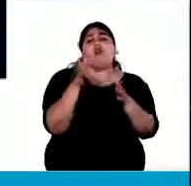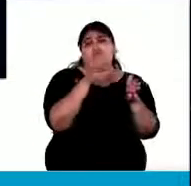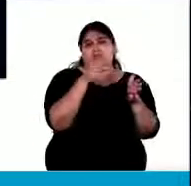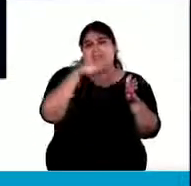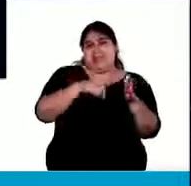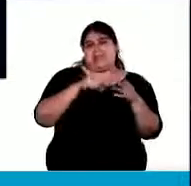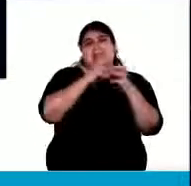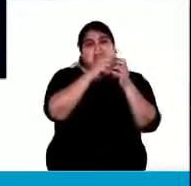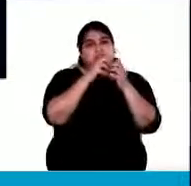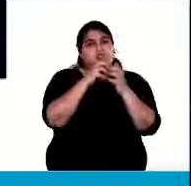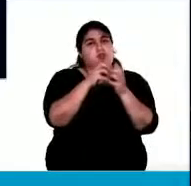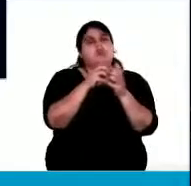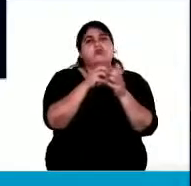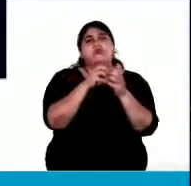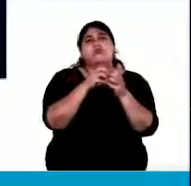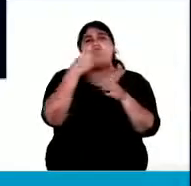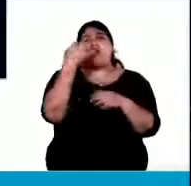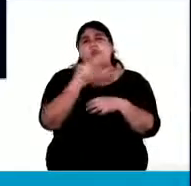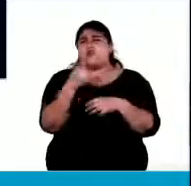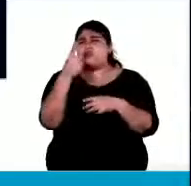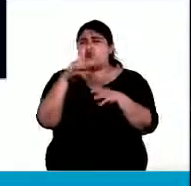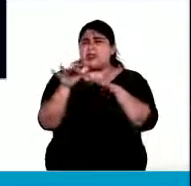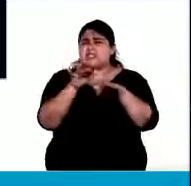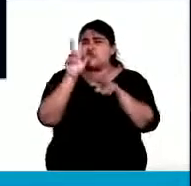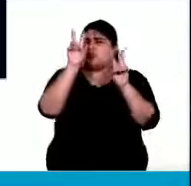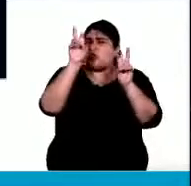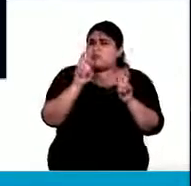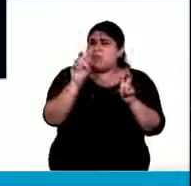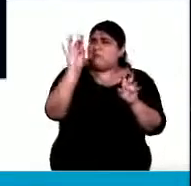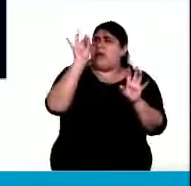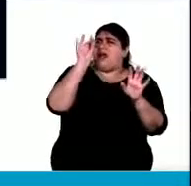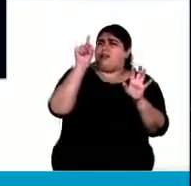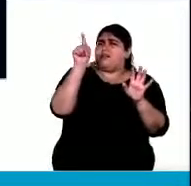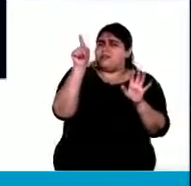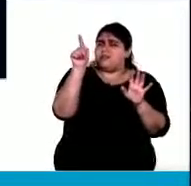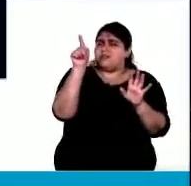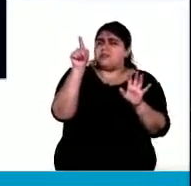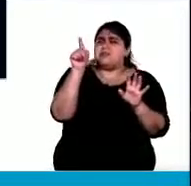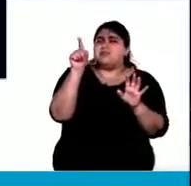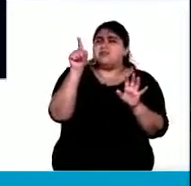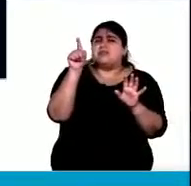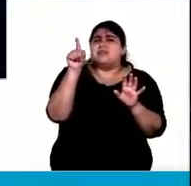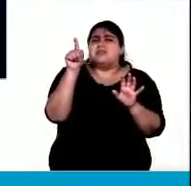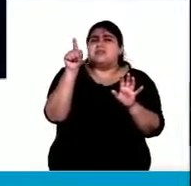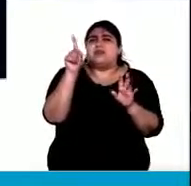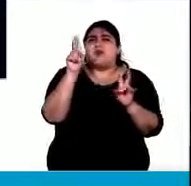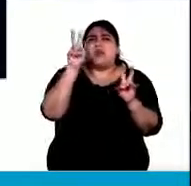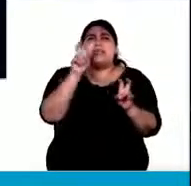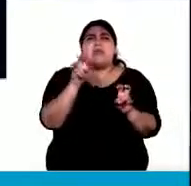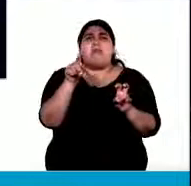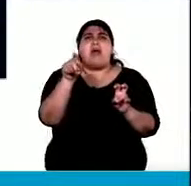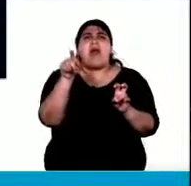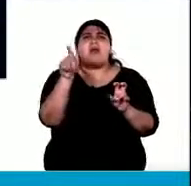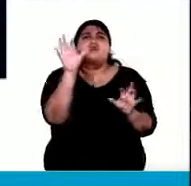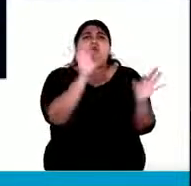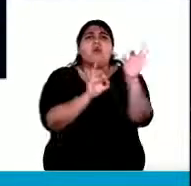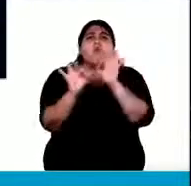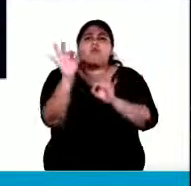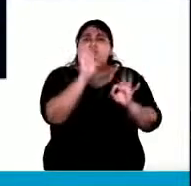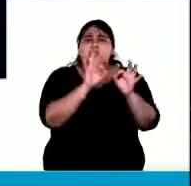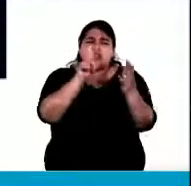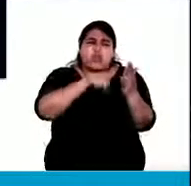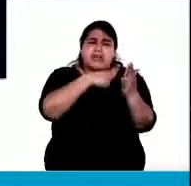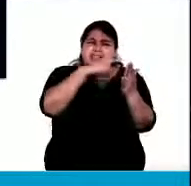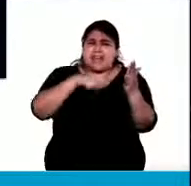sesión hubo una cuestión que también me quiero referir brevemente respecto de un proyecto rechazado y que